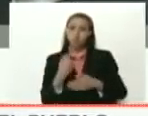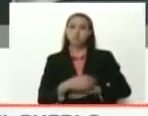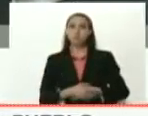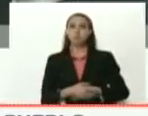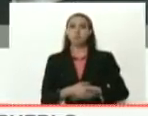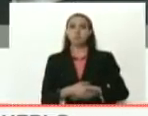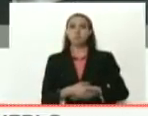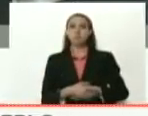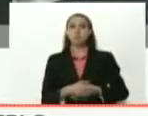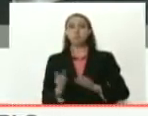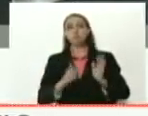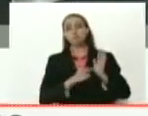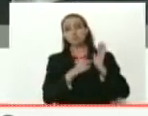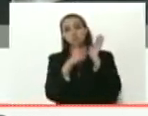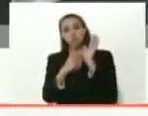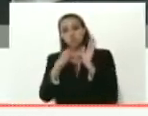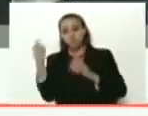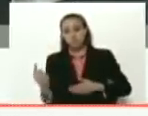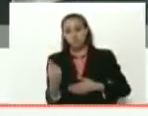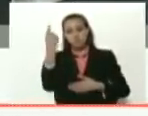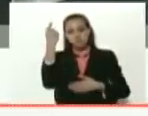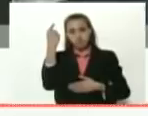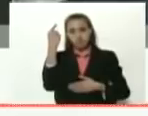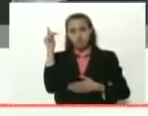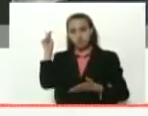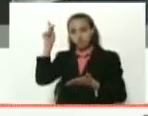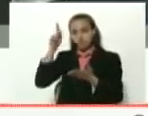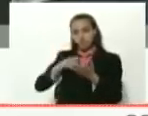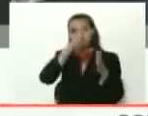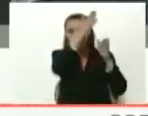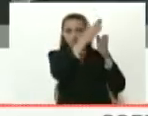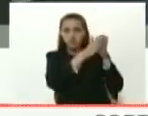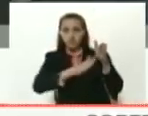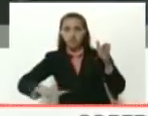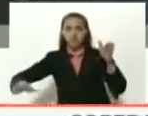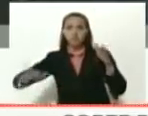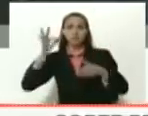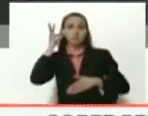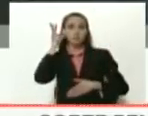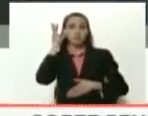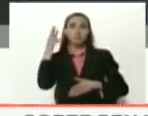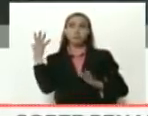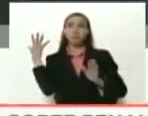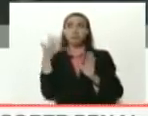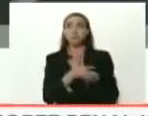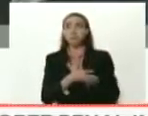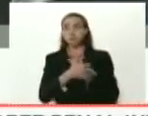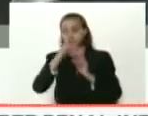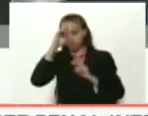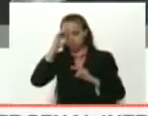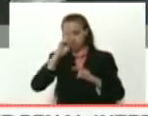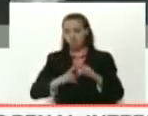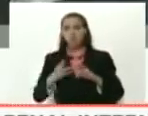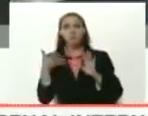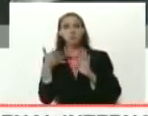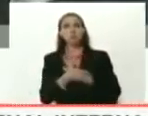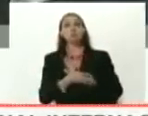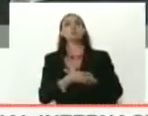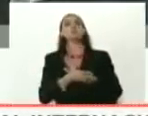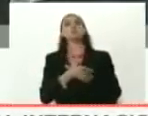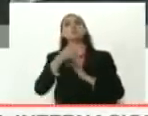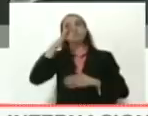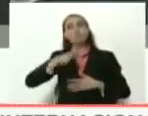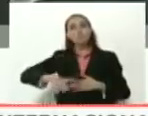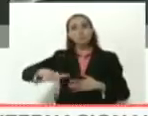desde llevar a la primera compañera al Panteón Nacional, desde hacerle el reconocimiento público a